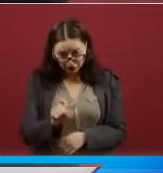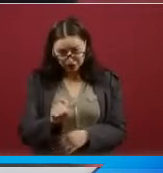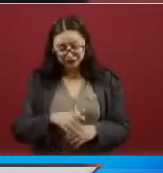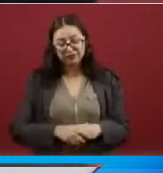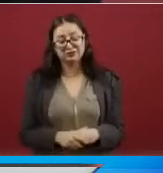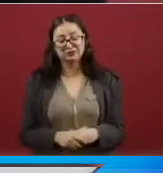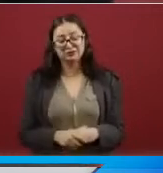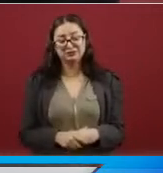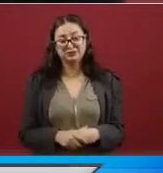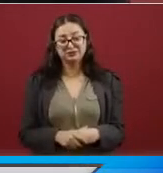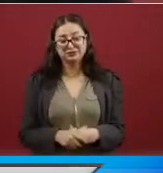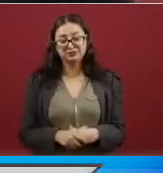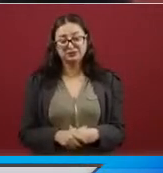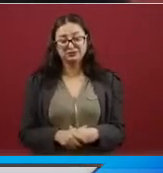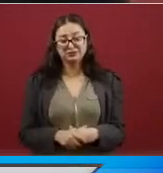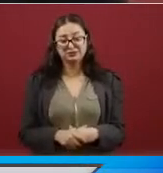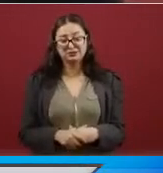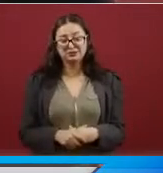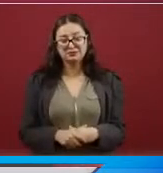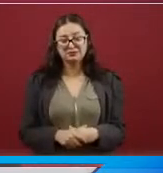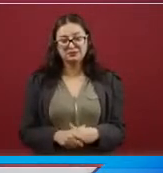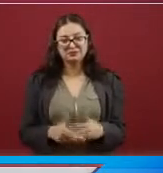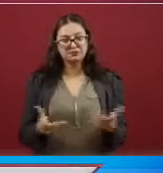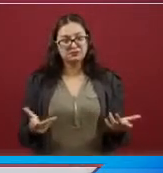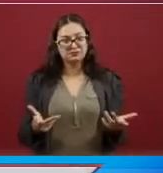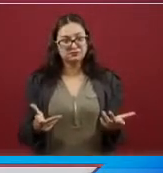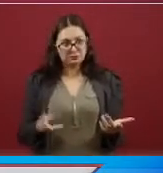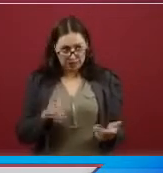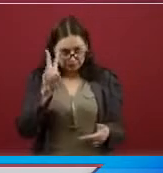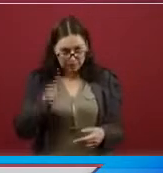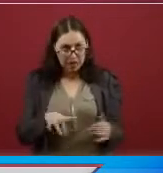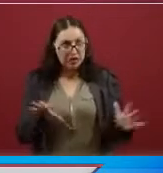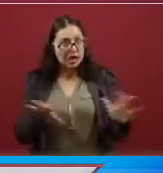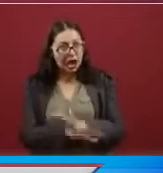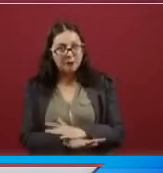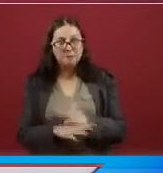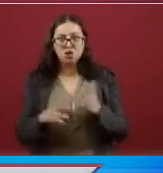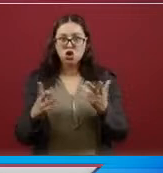¿qué no era el cambio?